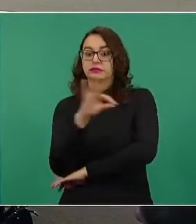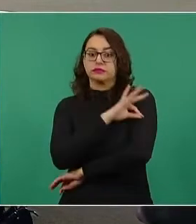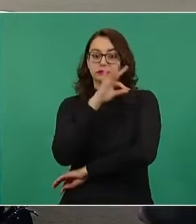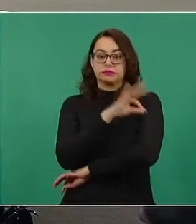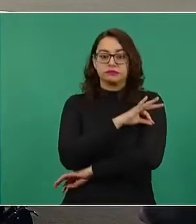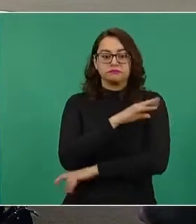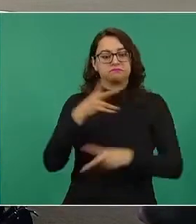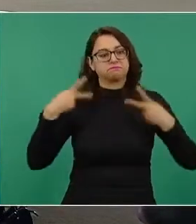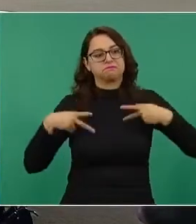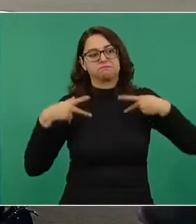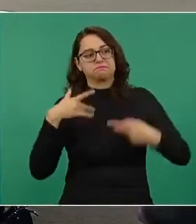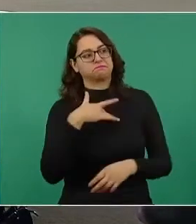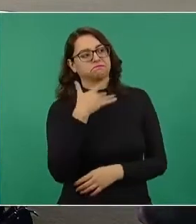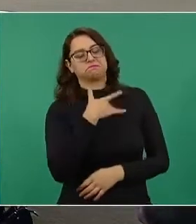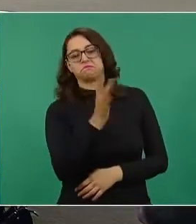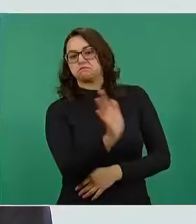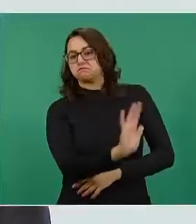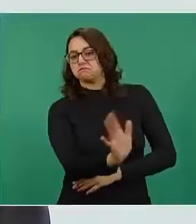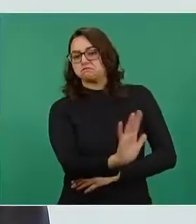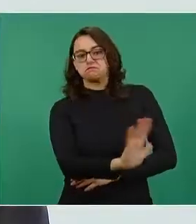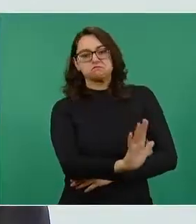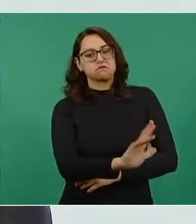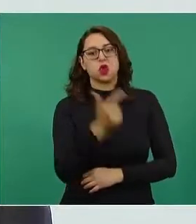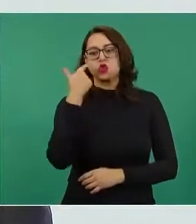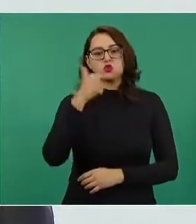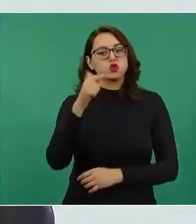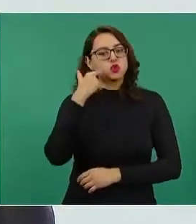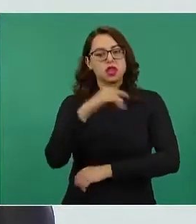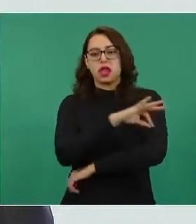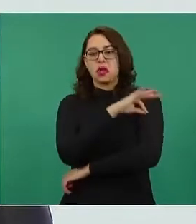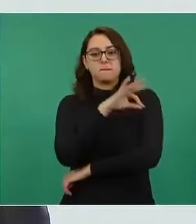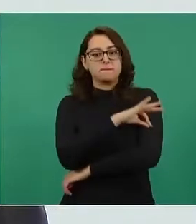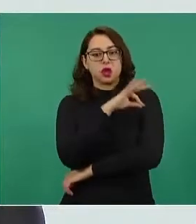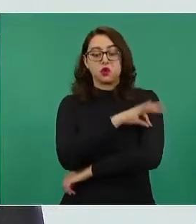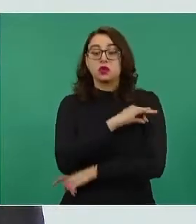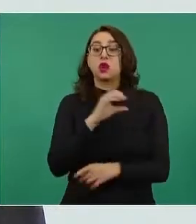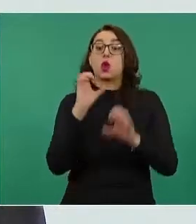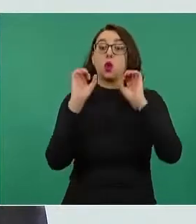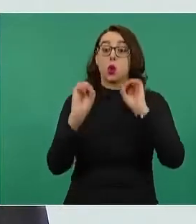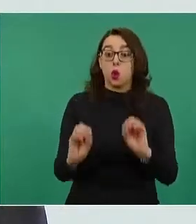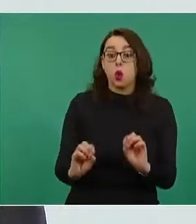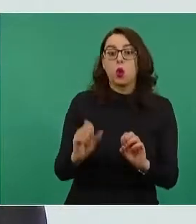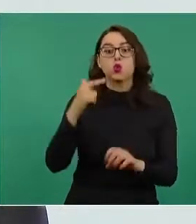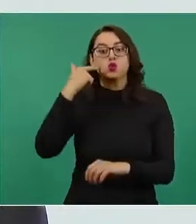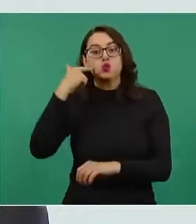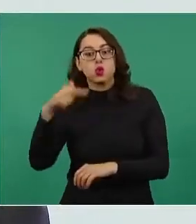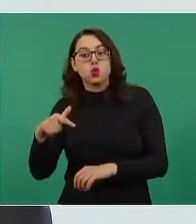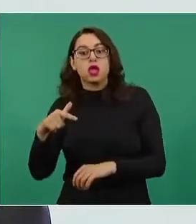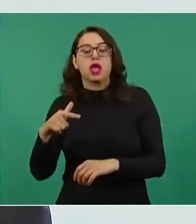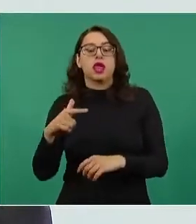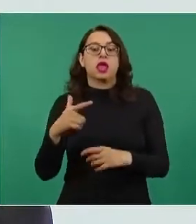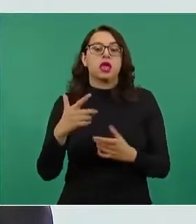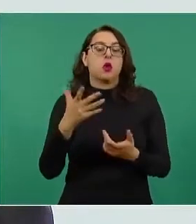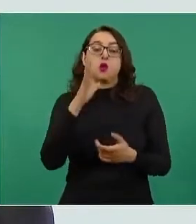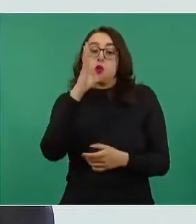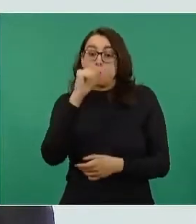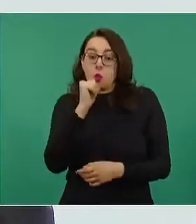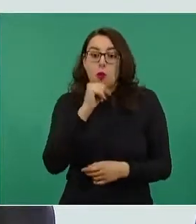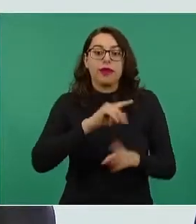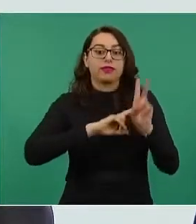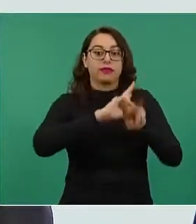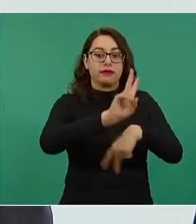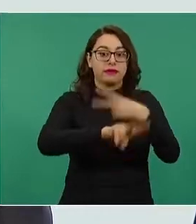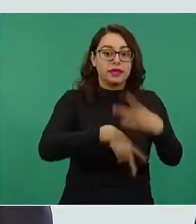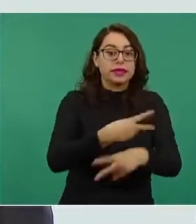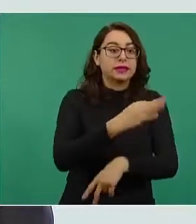que de inicio no se quisieron vacunar o de inicio no pudieron desplazarse, por ejemplo, a las cabeceras municipales. Por eso ahora,